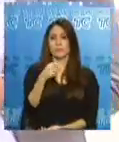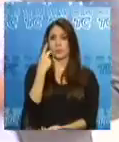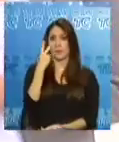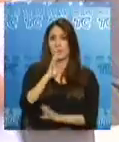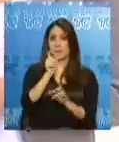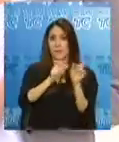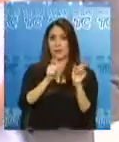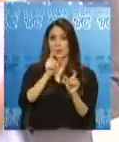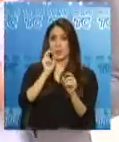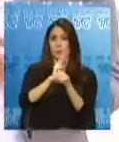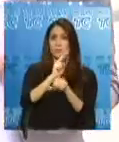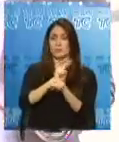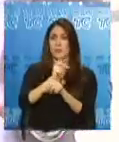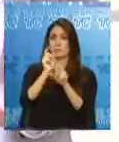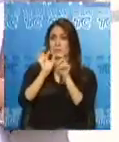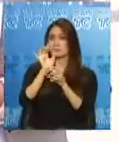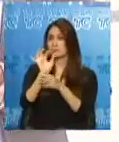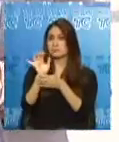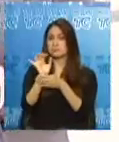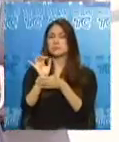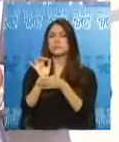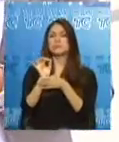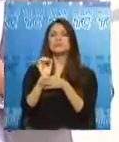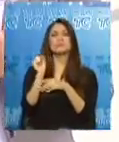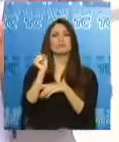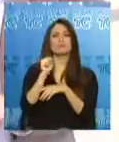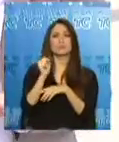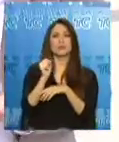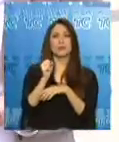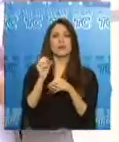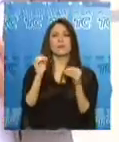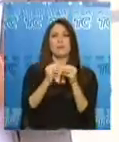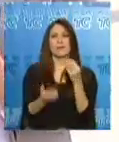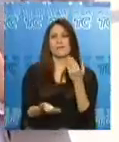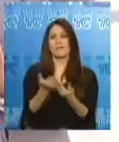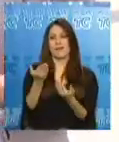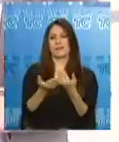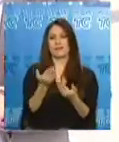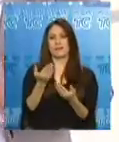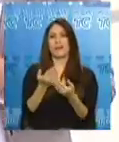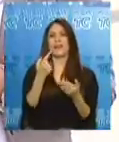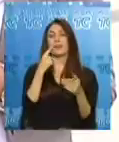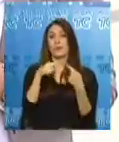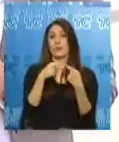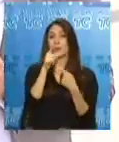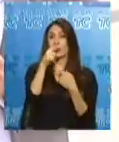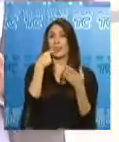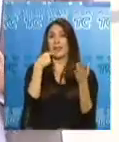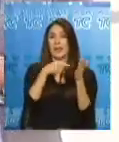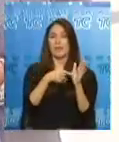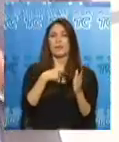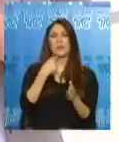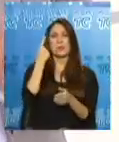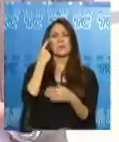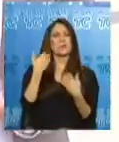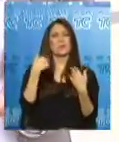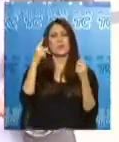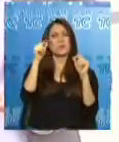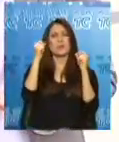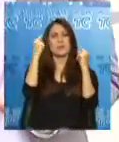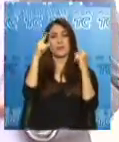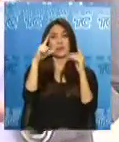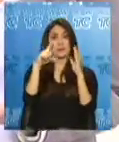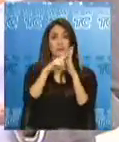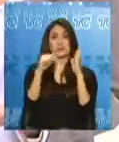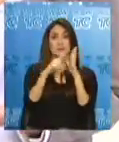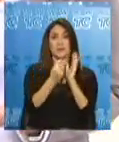por parte de la sociedad? Realmente es mucho más sencillo explicar con ejemplos a la ciudadanía. Por eso hemos puesto